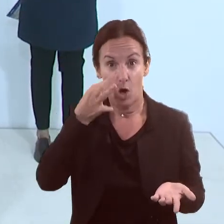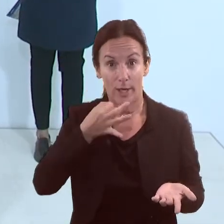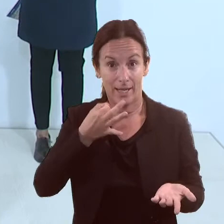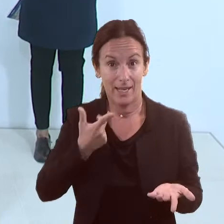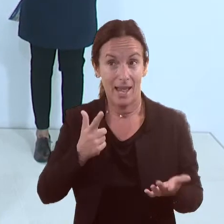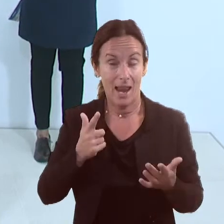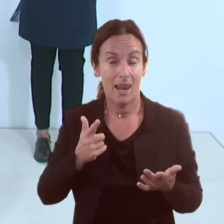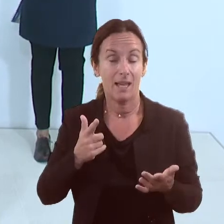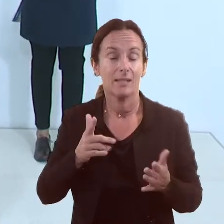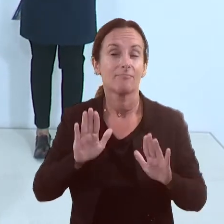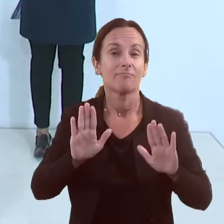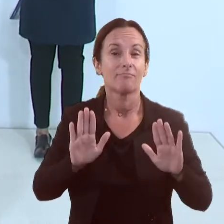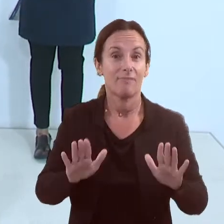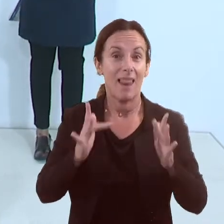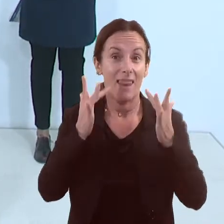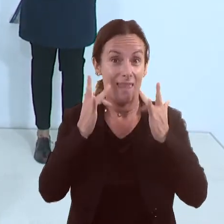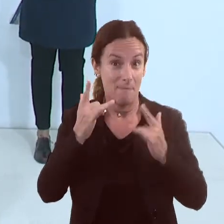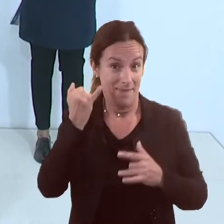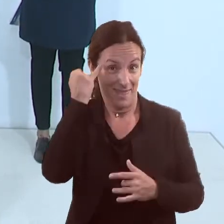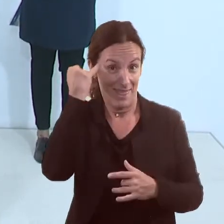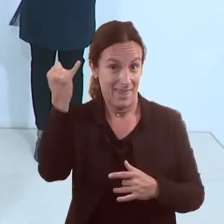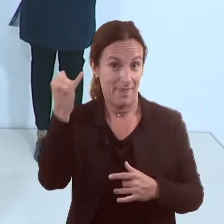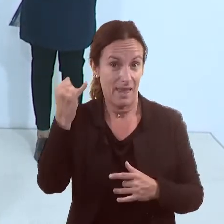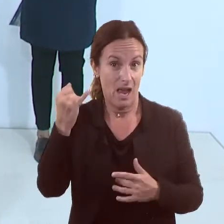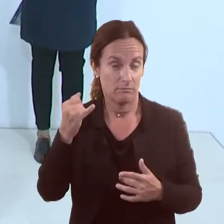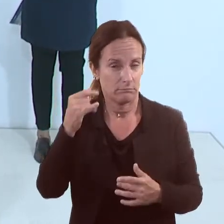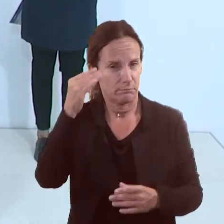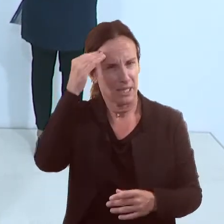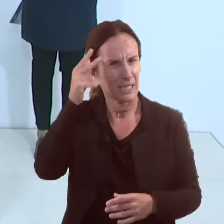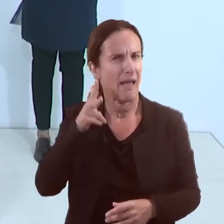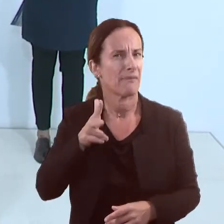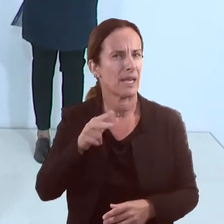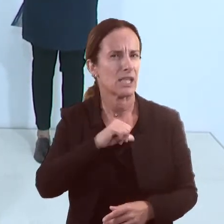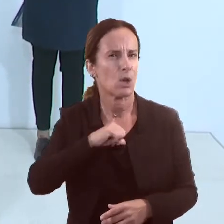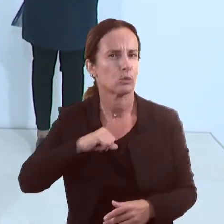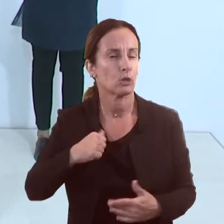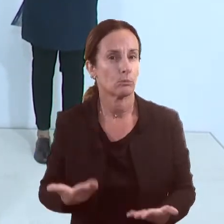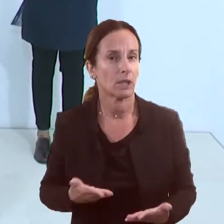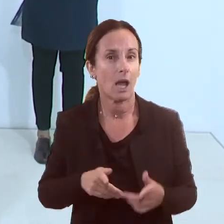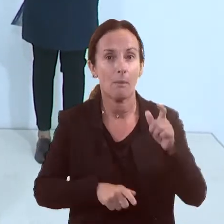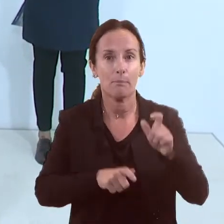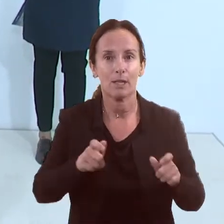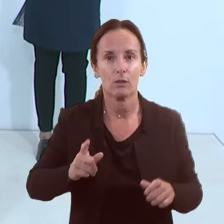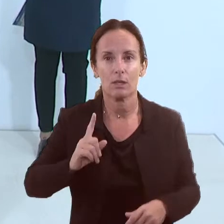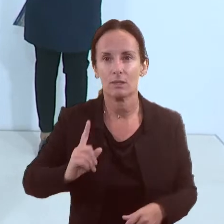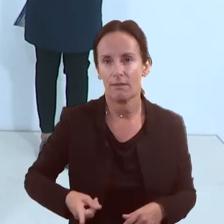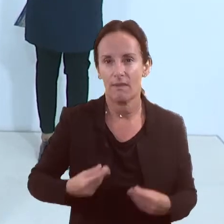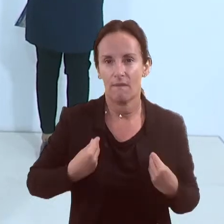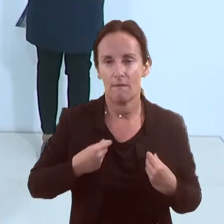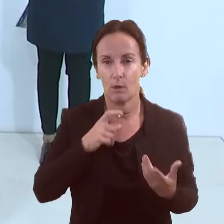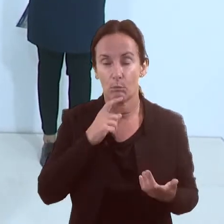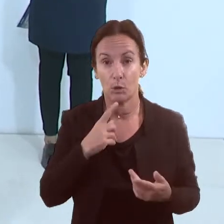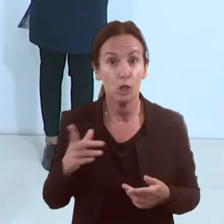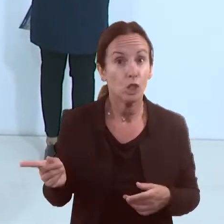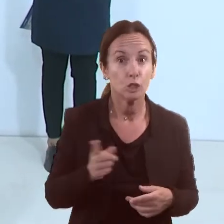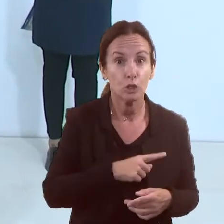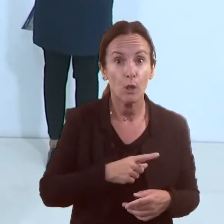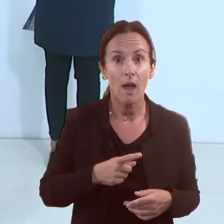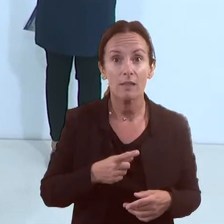es que, pensando y partiendo del derecho a la autonomía, es que las personas decidan cómo quieren vivir, ¿vale? No todas las personas quieren vivir